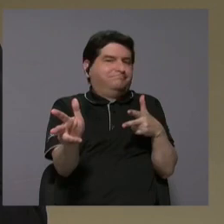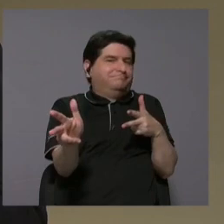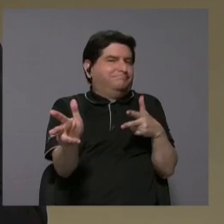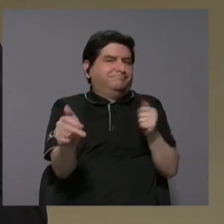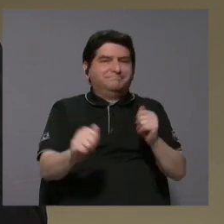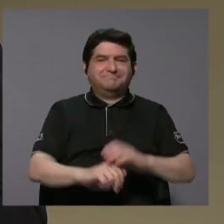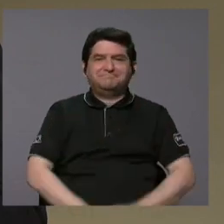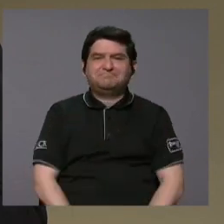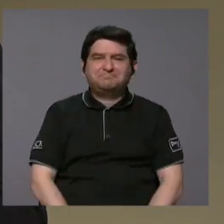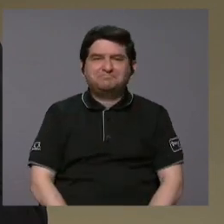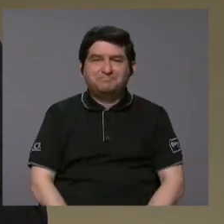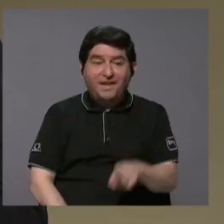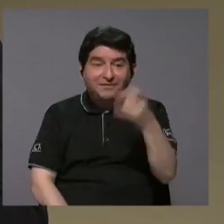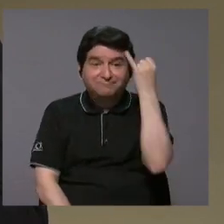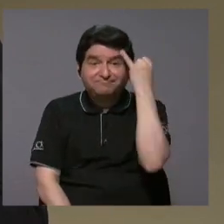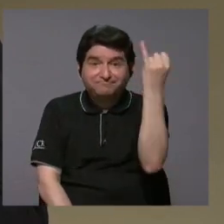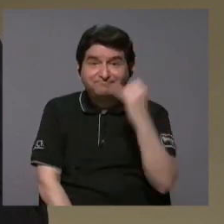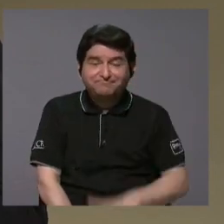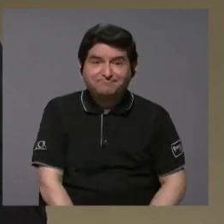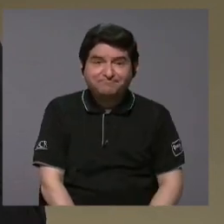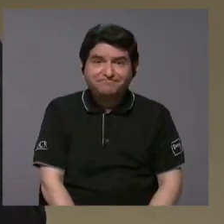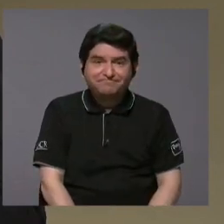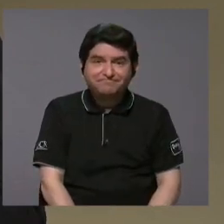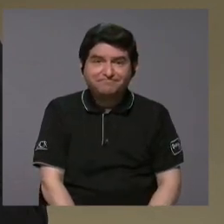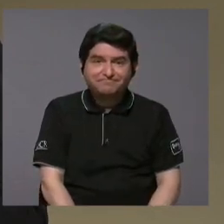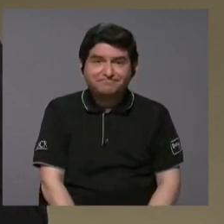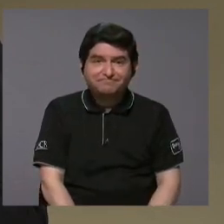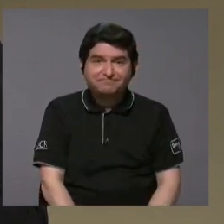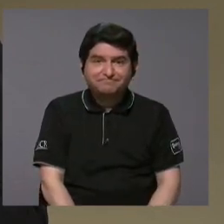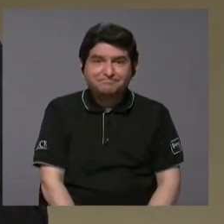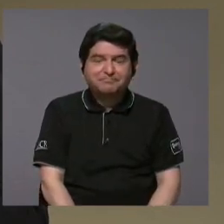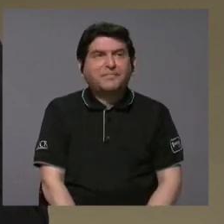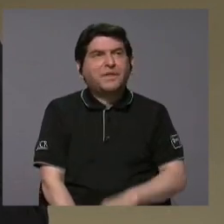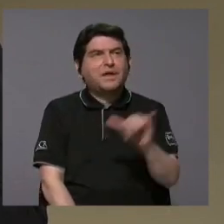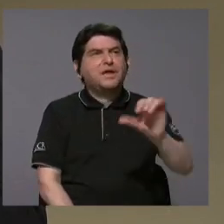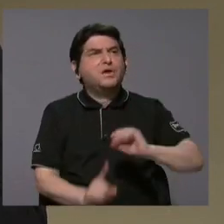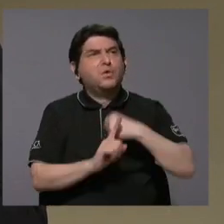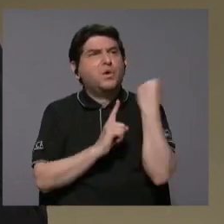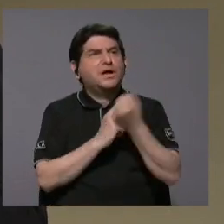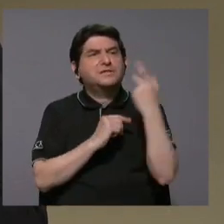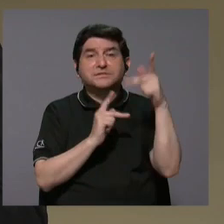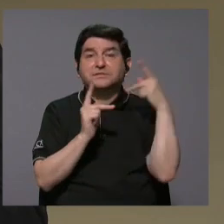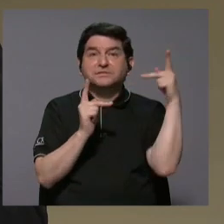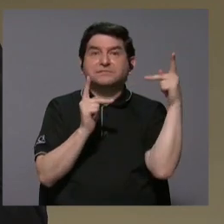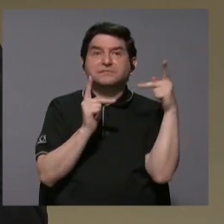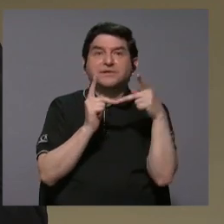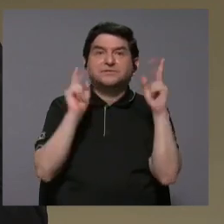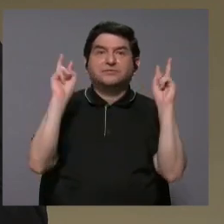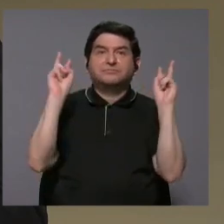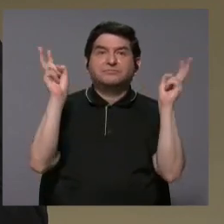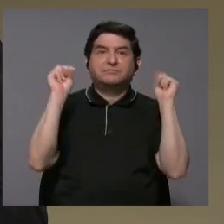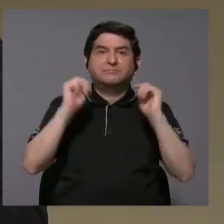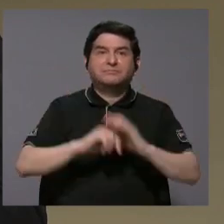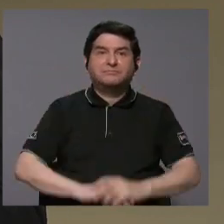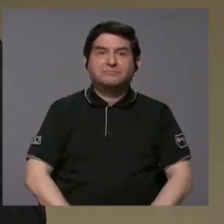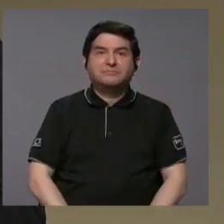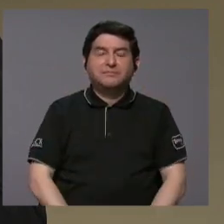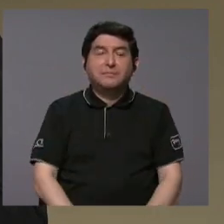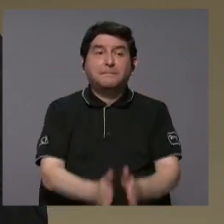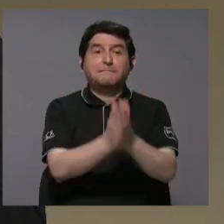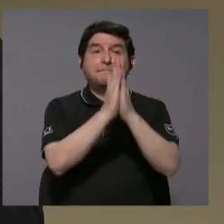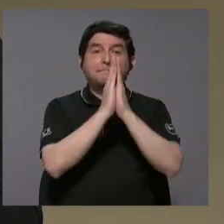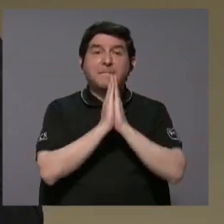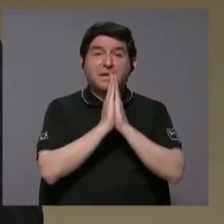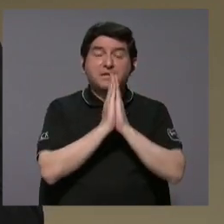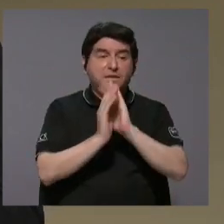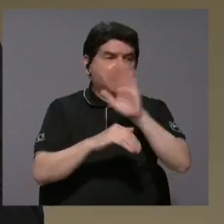Y entonces, bueno, en ese sentido es como una situación casi perfecta en donde podemos pedirles,